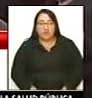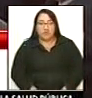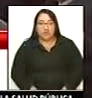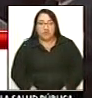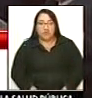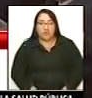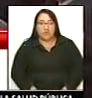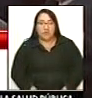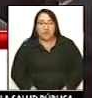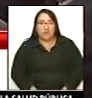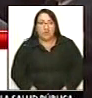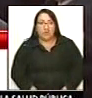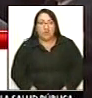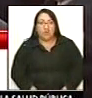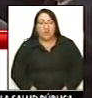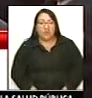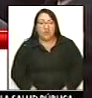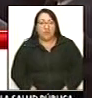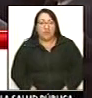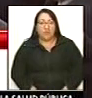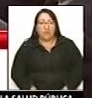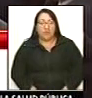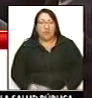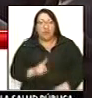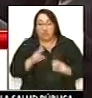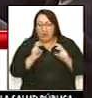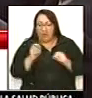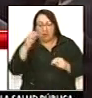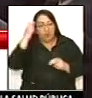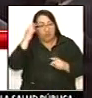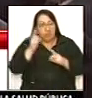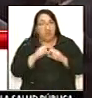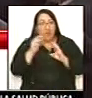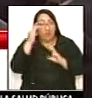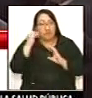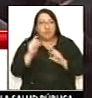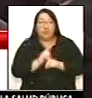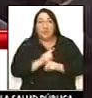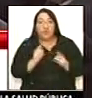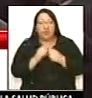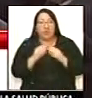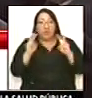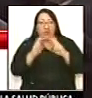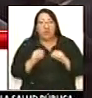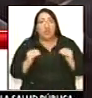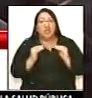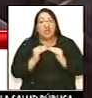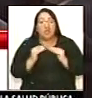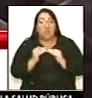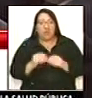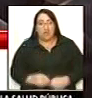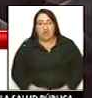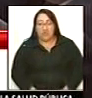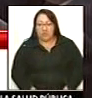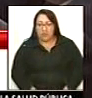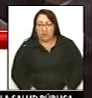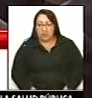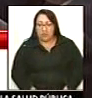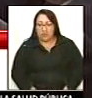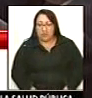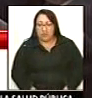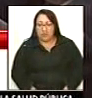de Ética para algunos temas políticos, pero en la magistratura no. Y la evaluación de pares es fundamental en la